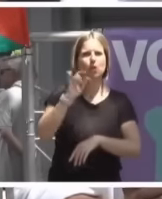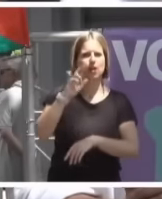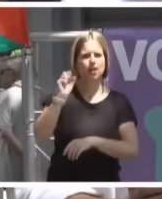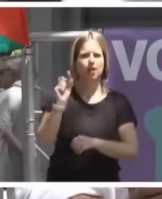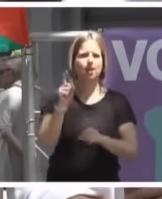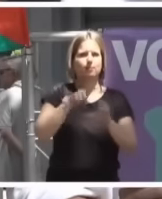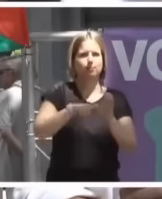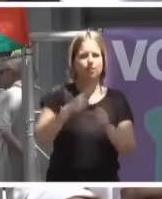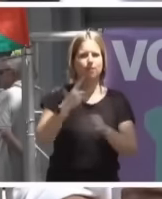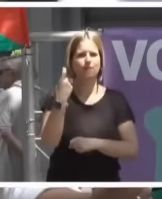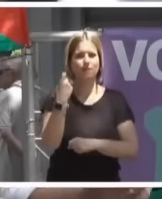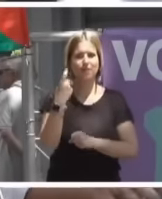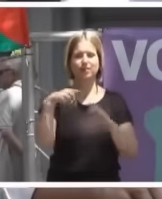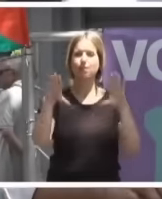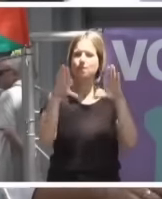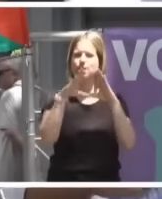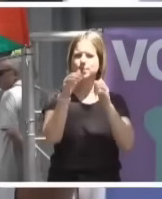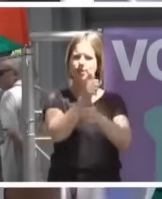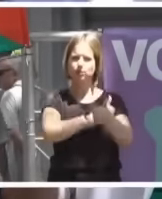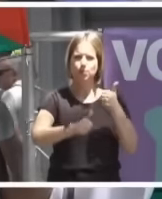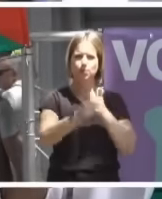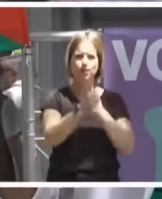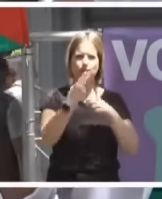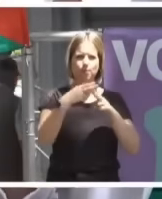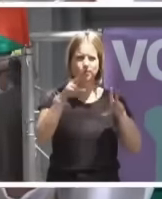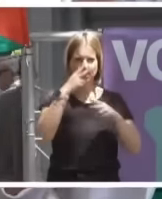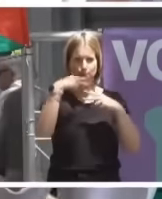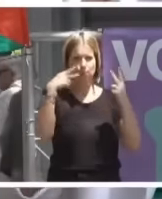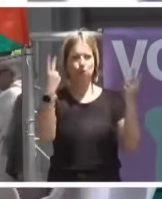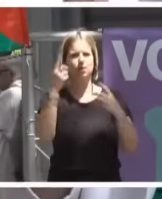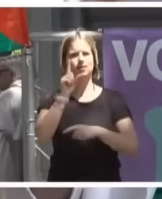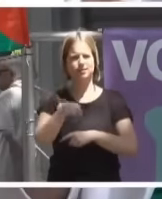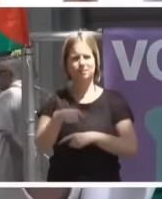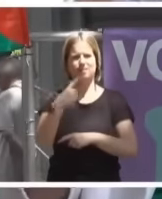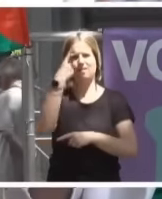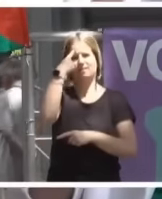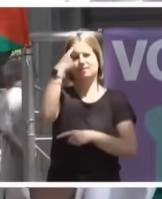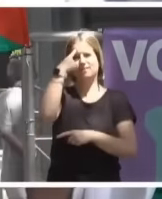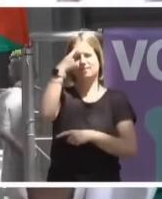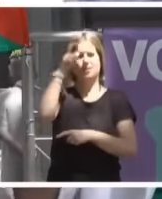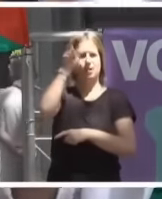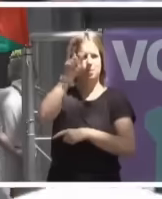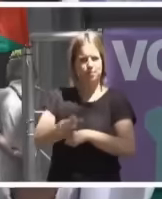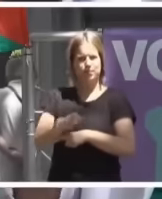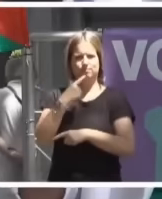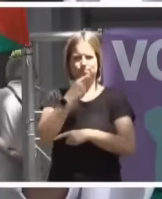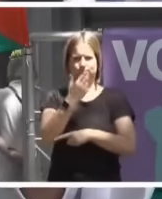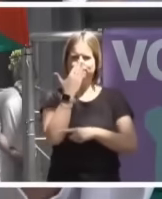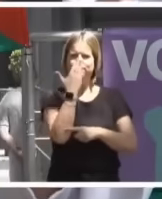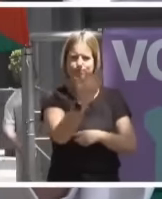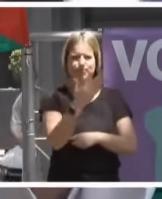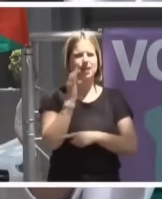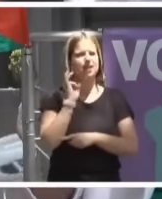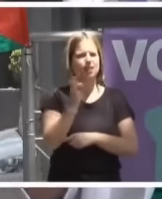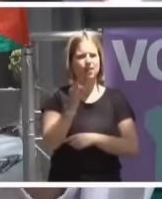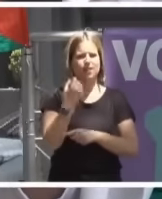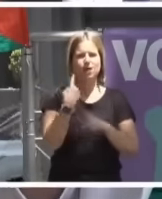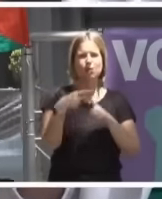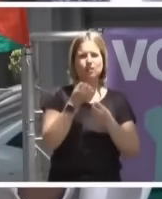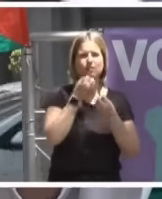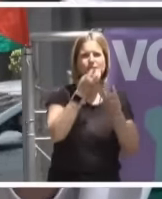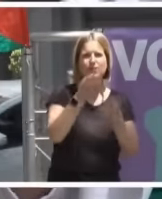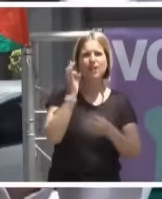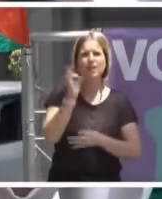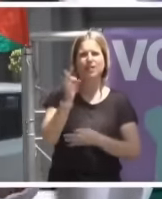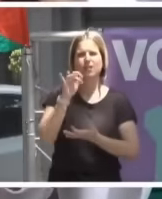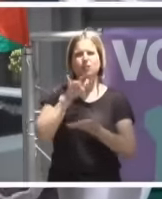que el feminismo esté en la primera línea de las políticas públicas, que se echa en falta a alguien que diga la verdad y que diga lo que hay que decir cuando es